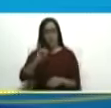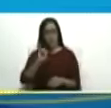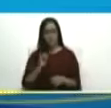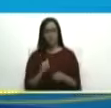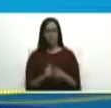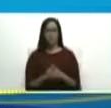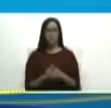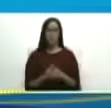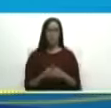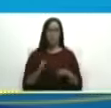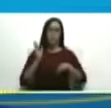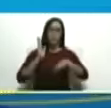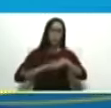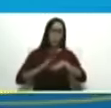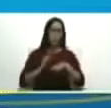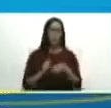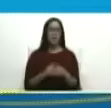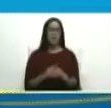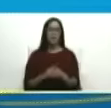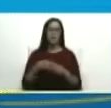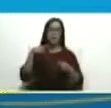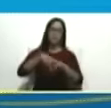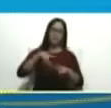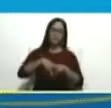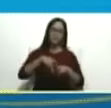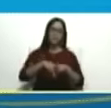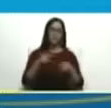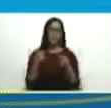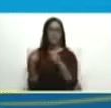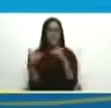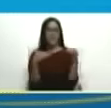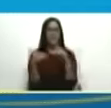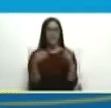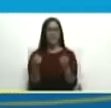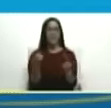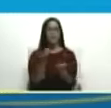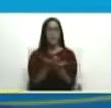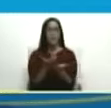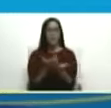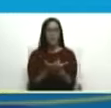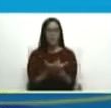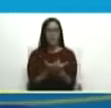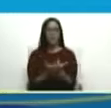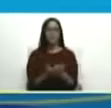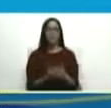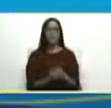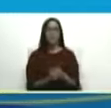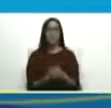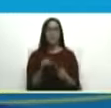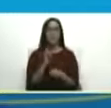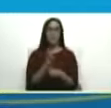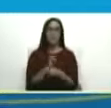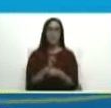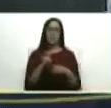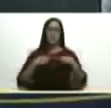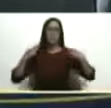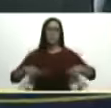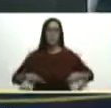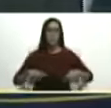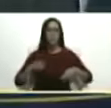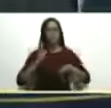parte de los efectos colaterales más negativos de la guerra económica y de la ausencia de recursos producto de las